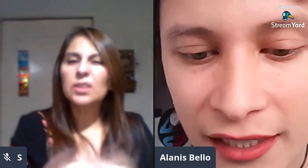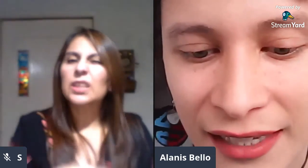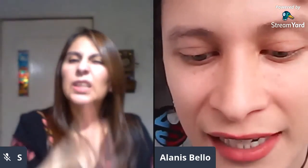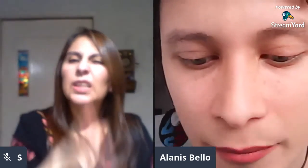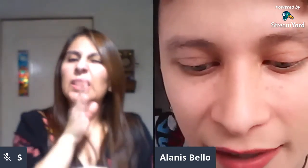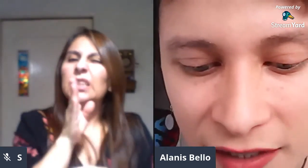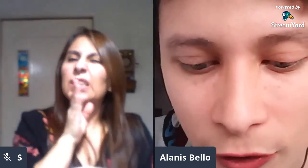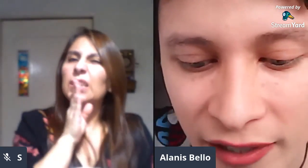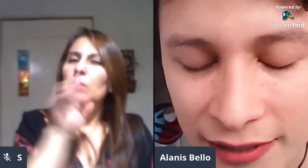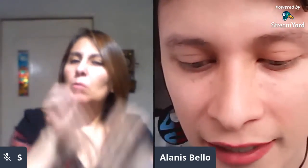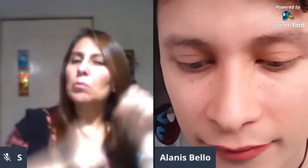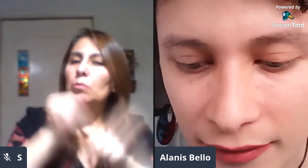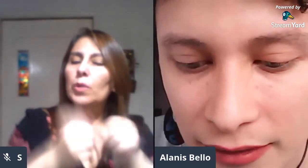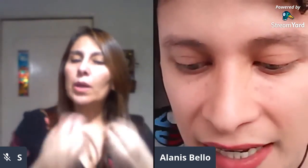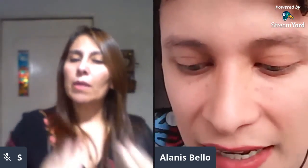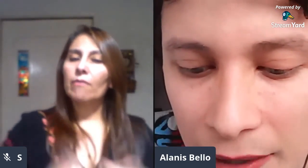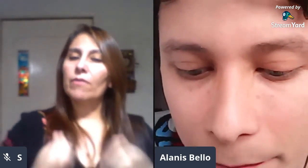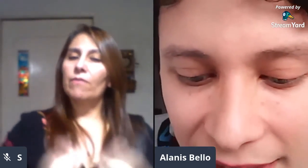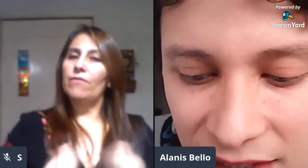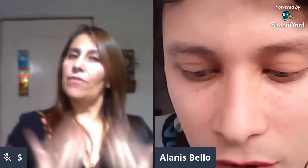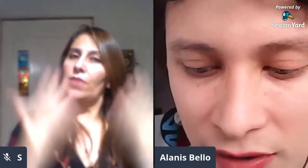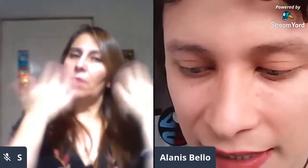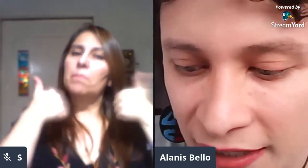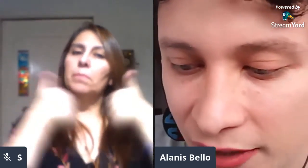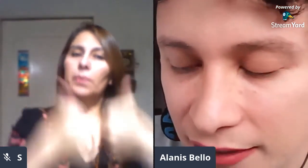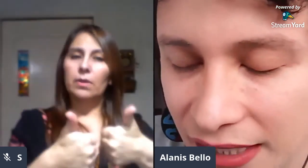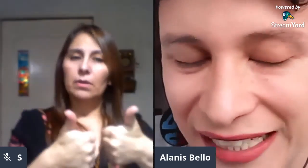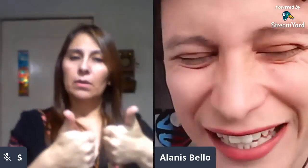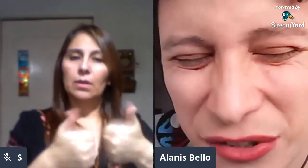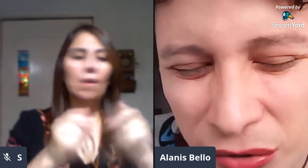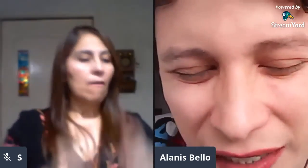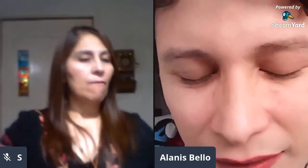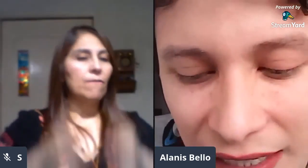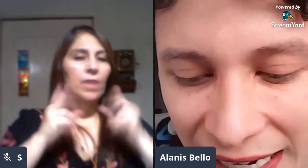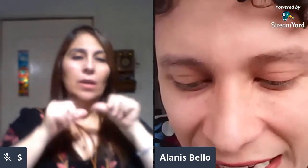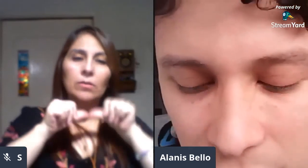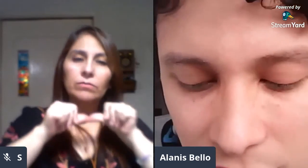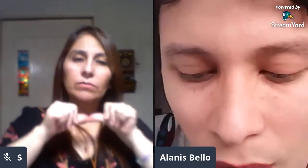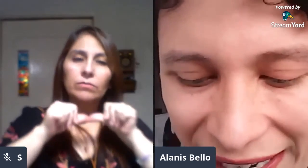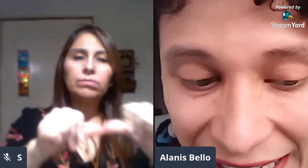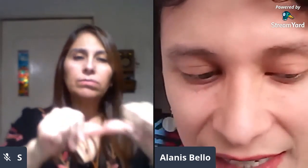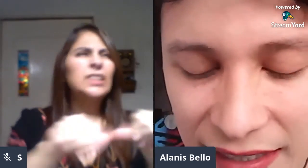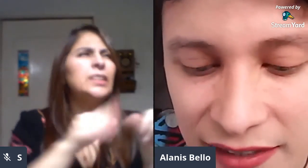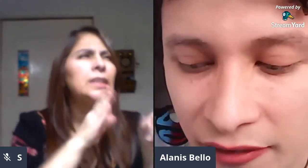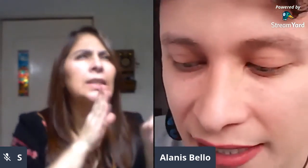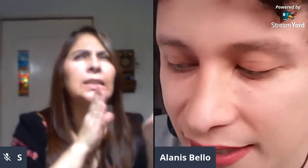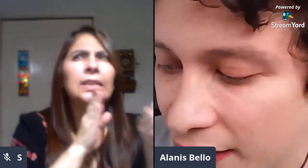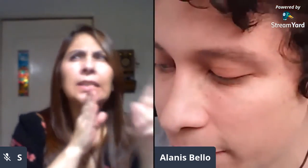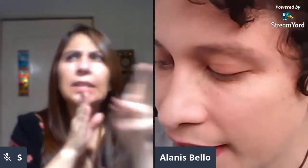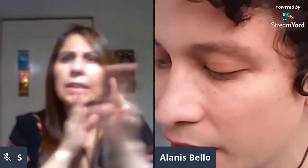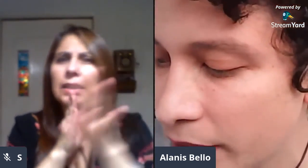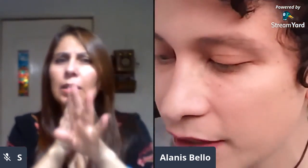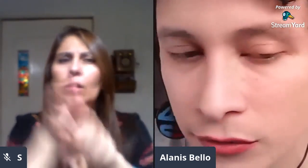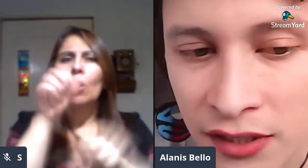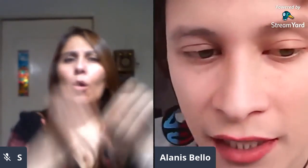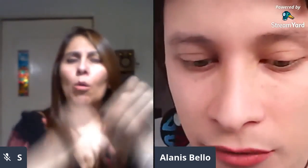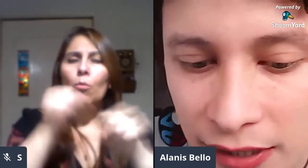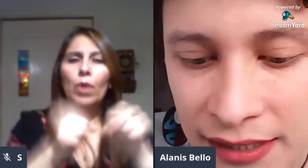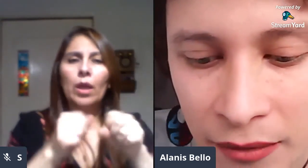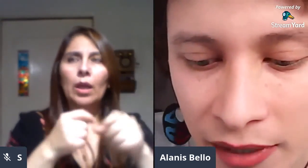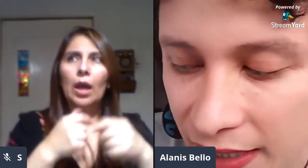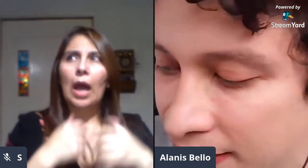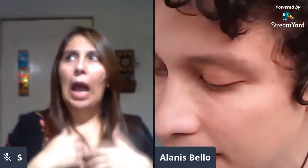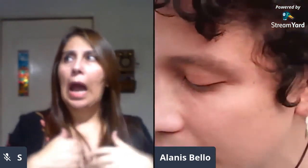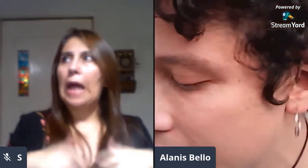poder vivir y tener vidas florecientes, vidas sostenibles? ¿Quiénes son aquellos o aquellas que se van a sacrificar para sostener